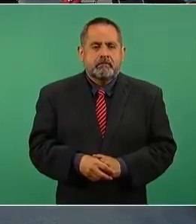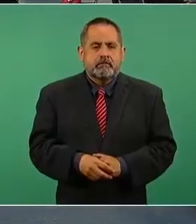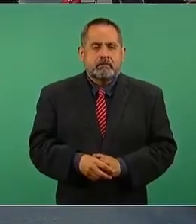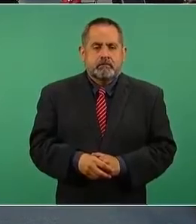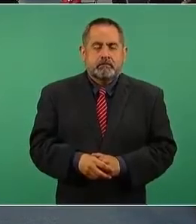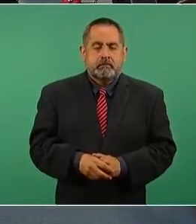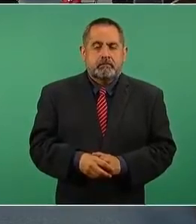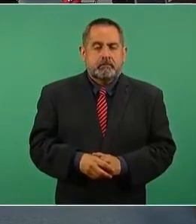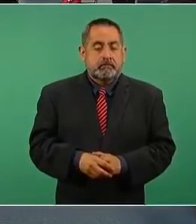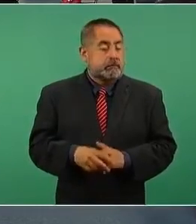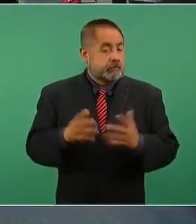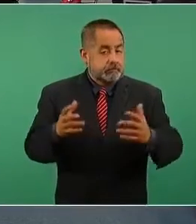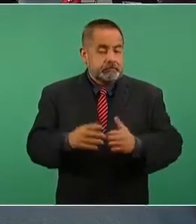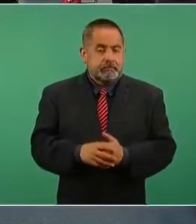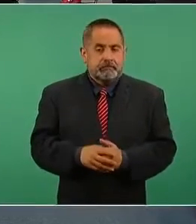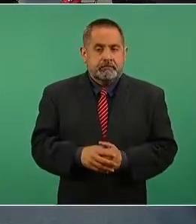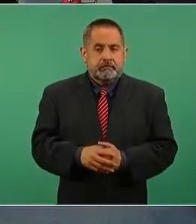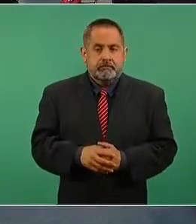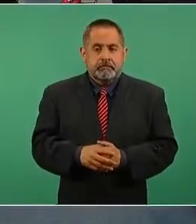porque si no